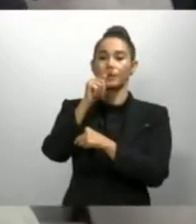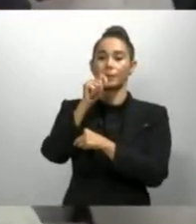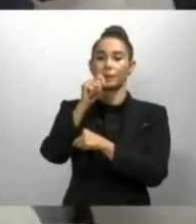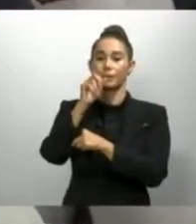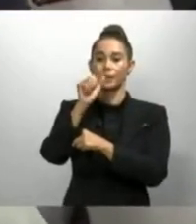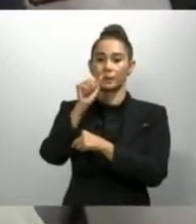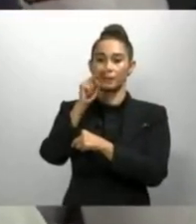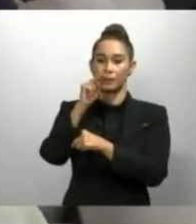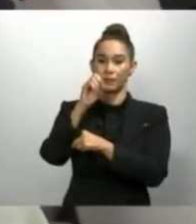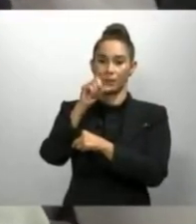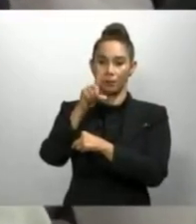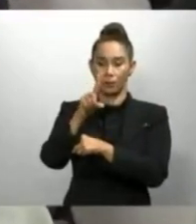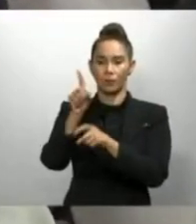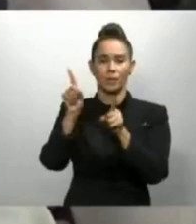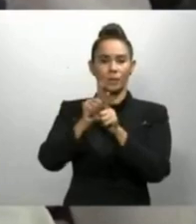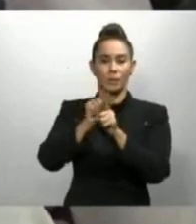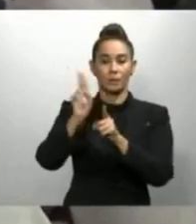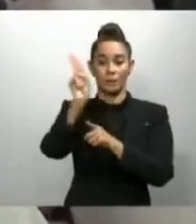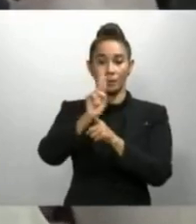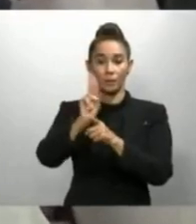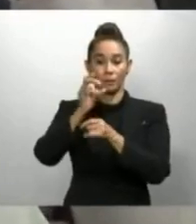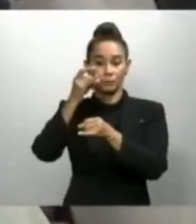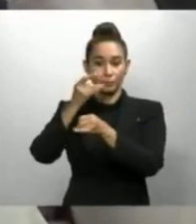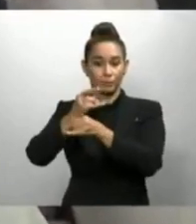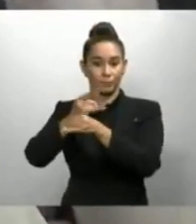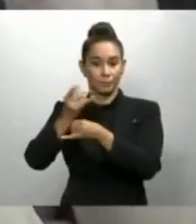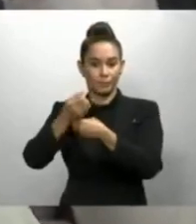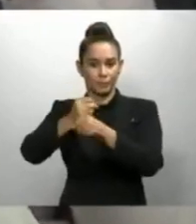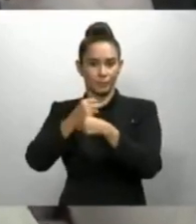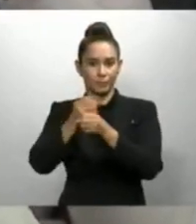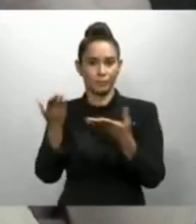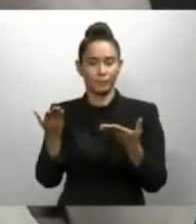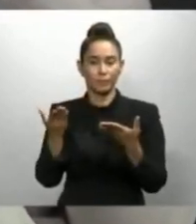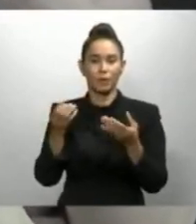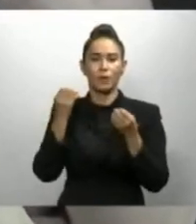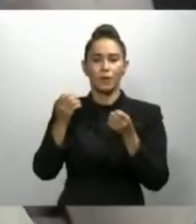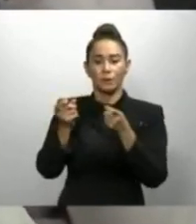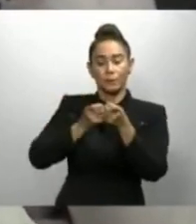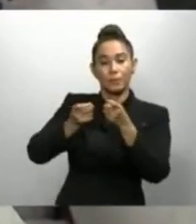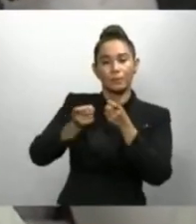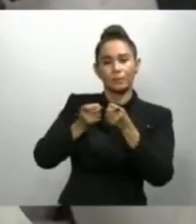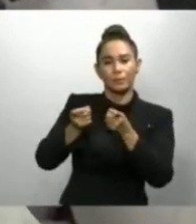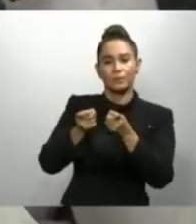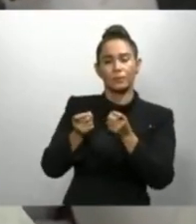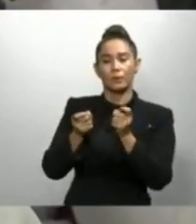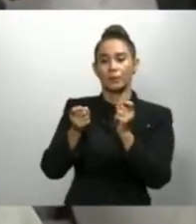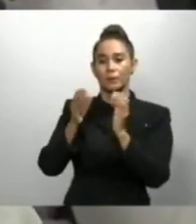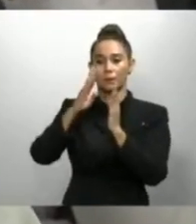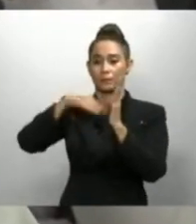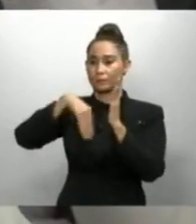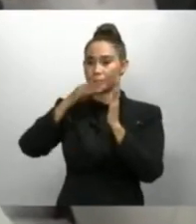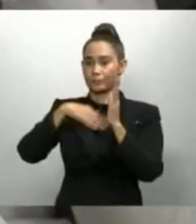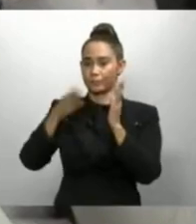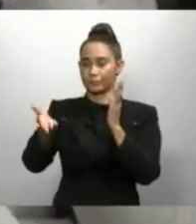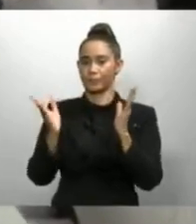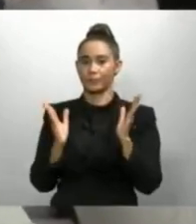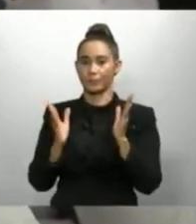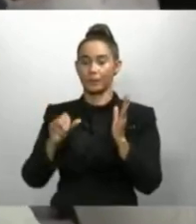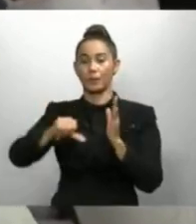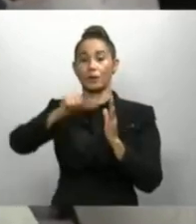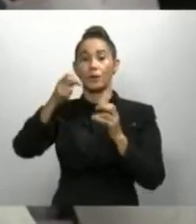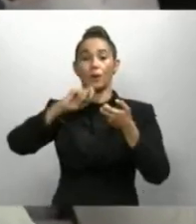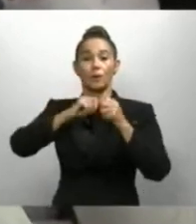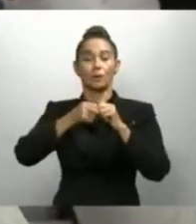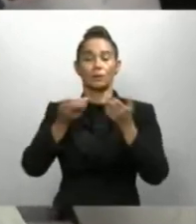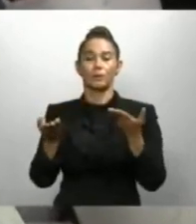fabricación de bebidas irregulares? ¿Cómo regular la venta de este producto en ferreterías? Y dos, otro problemita es